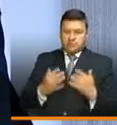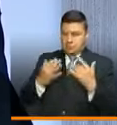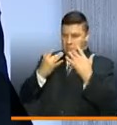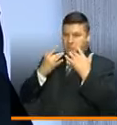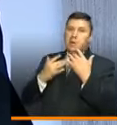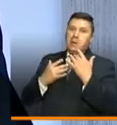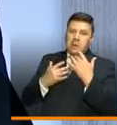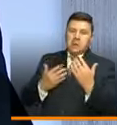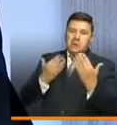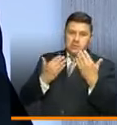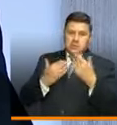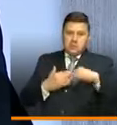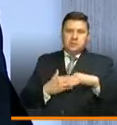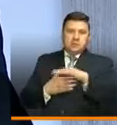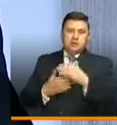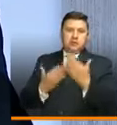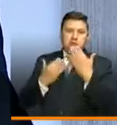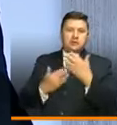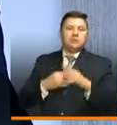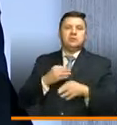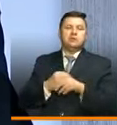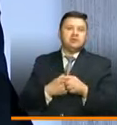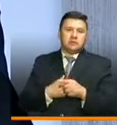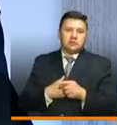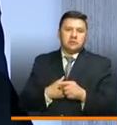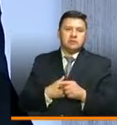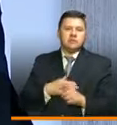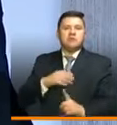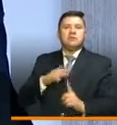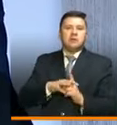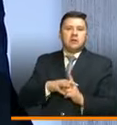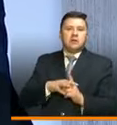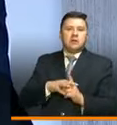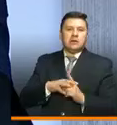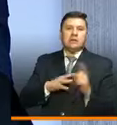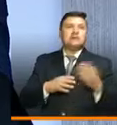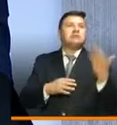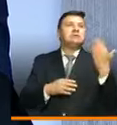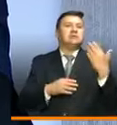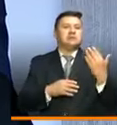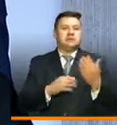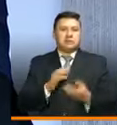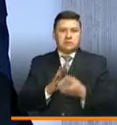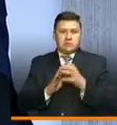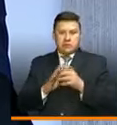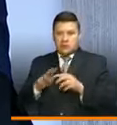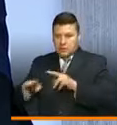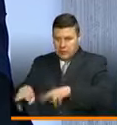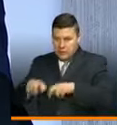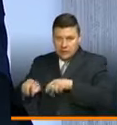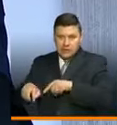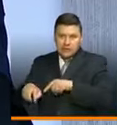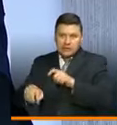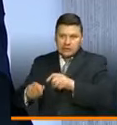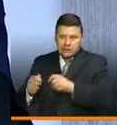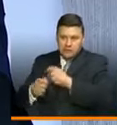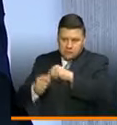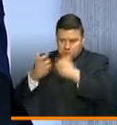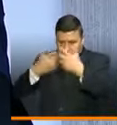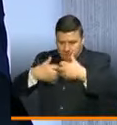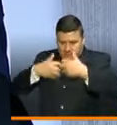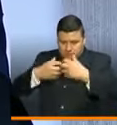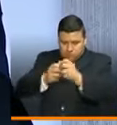pues también va a tener un beneficio adicional. Esto genera demanda de unos productos agrícolas que son realmente la